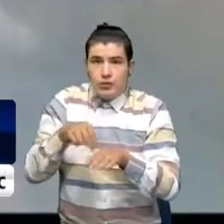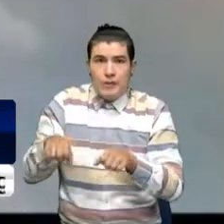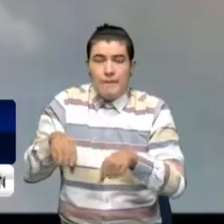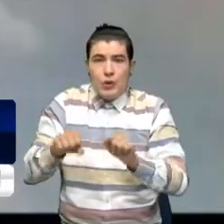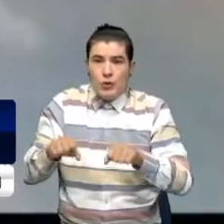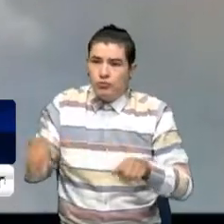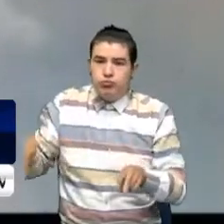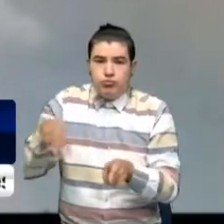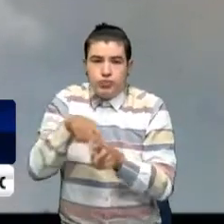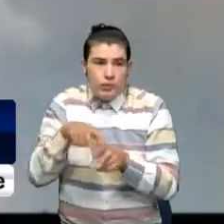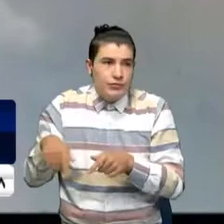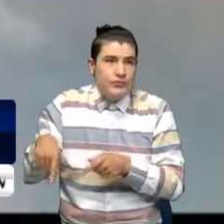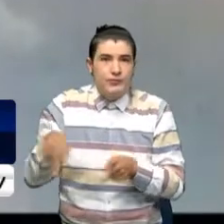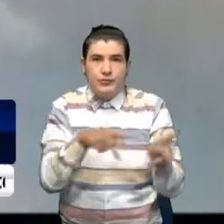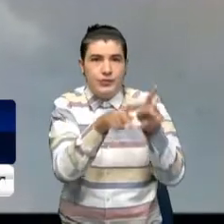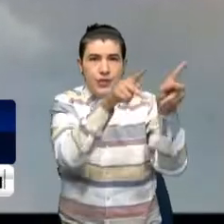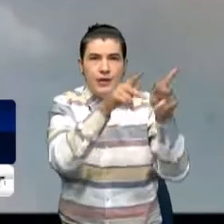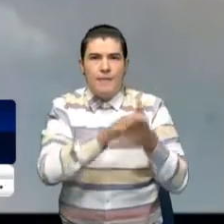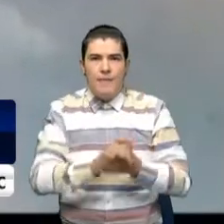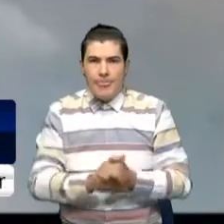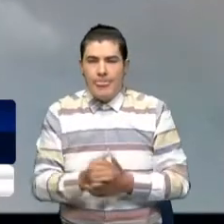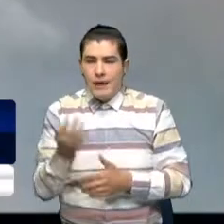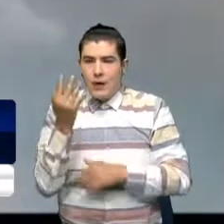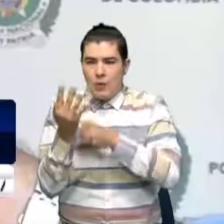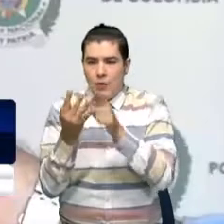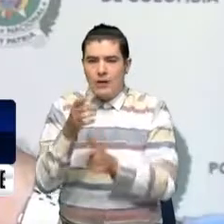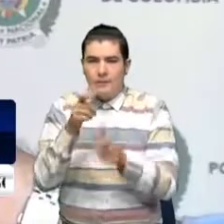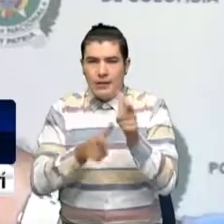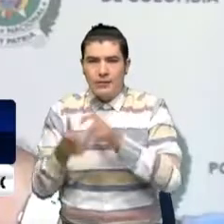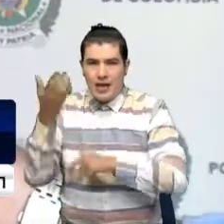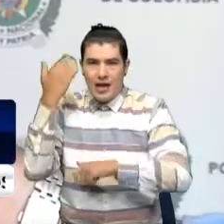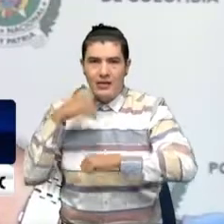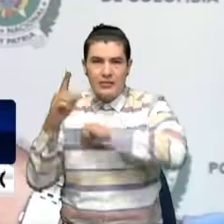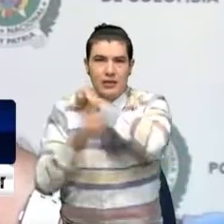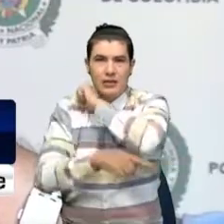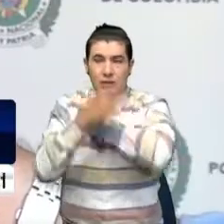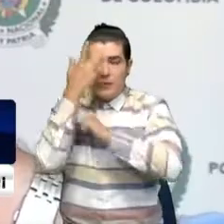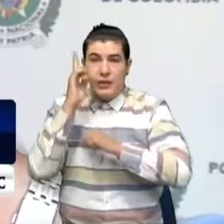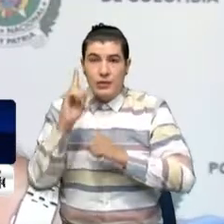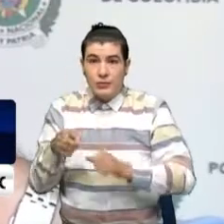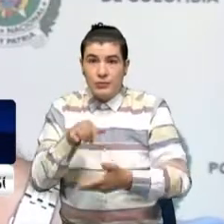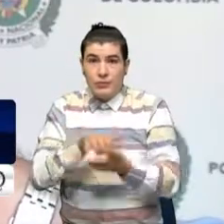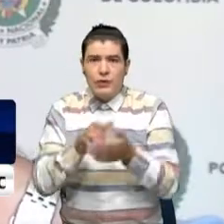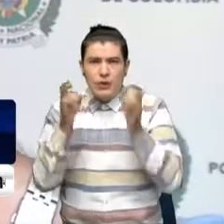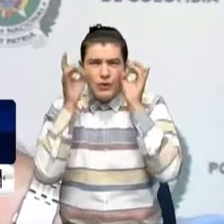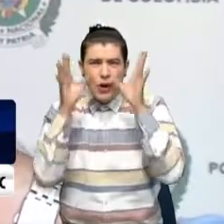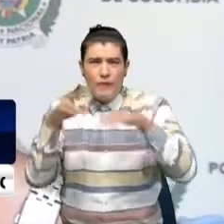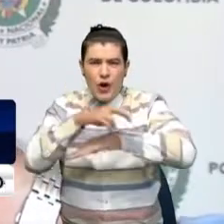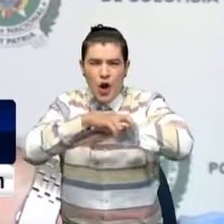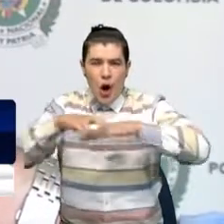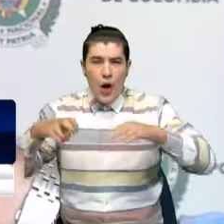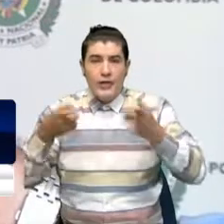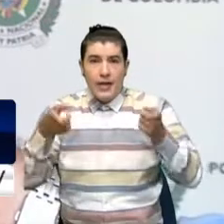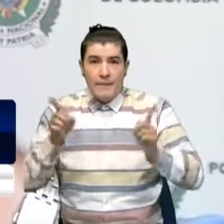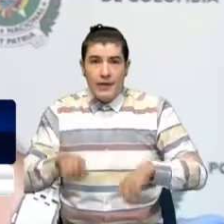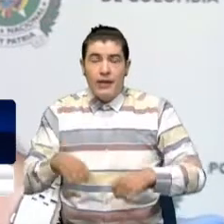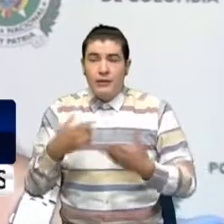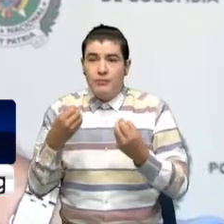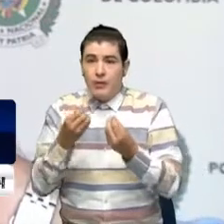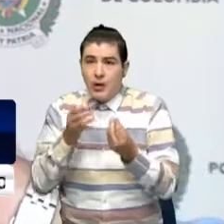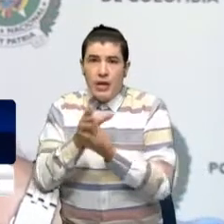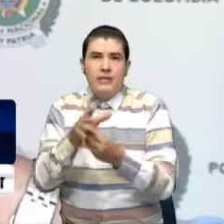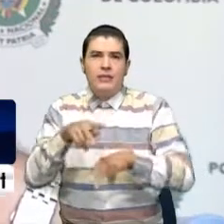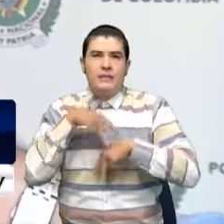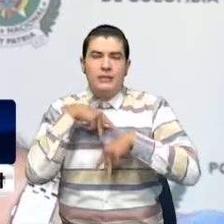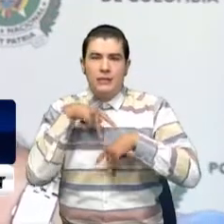motocicletas se trata de cuatro detenidos procesado por los delitos de hurto agravado y calificado así como lesiones